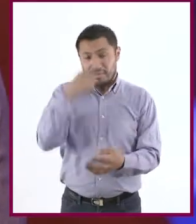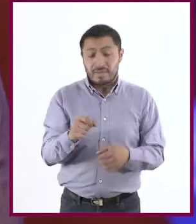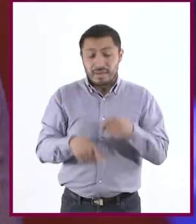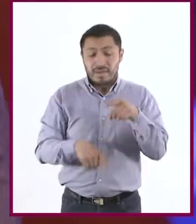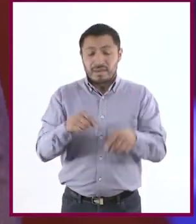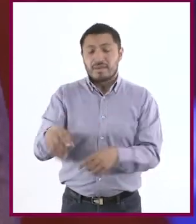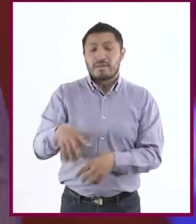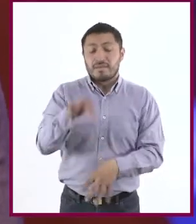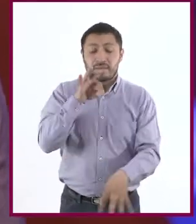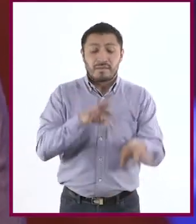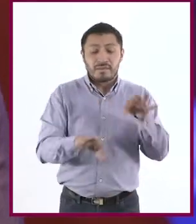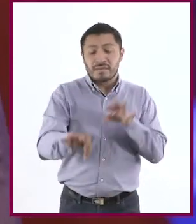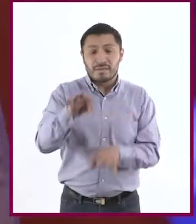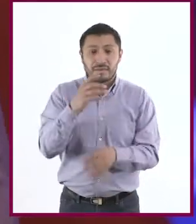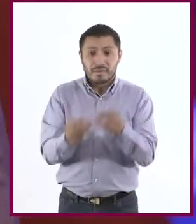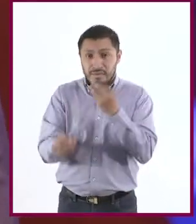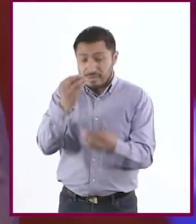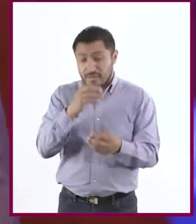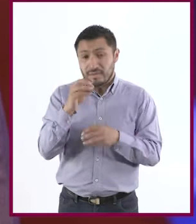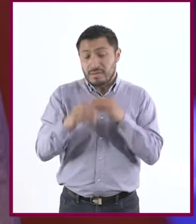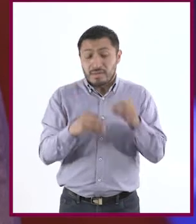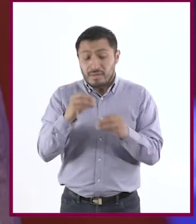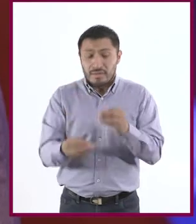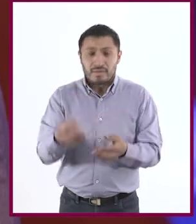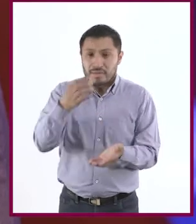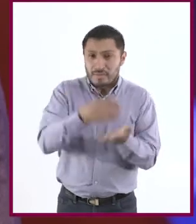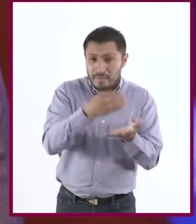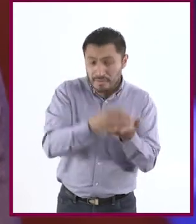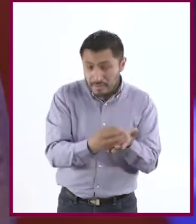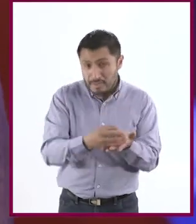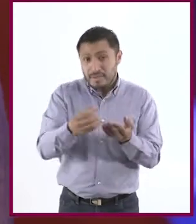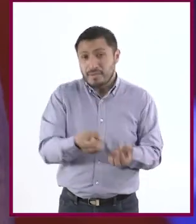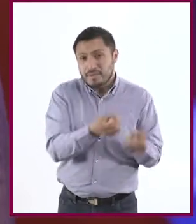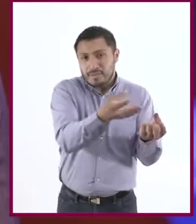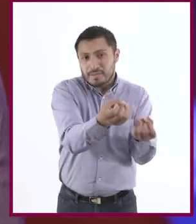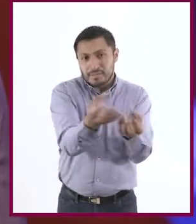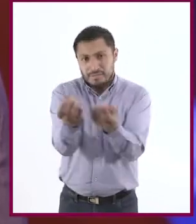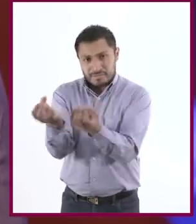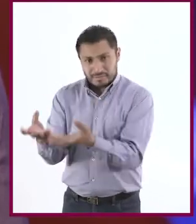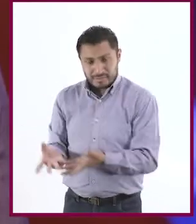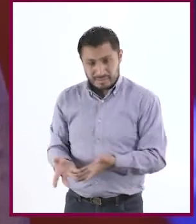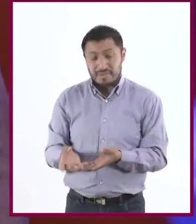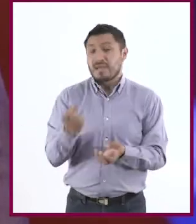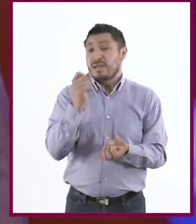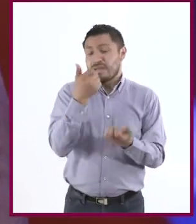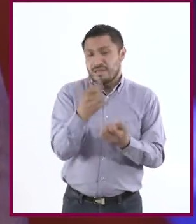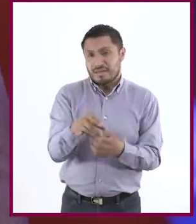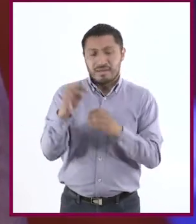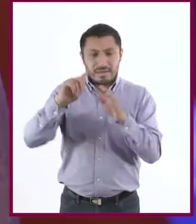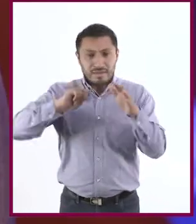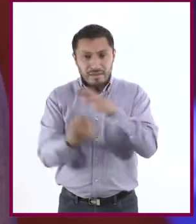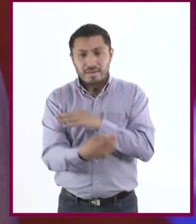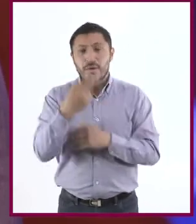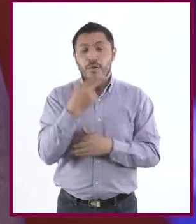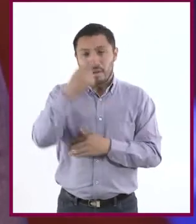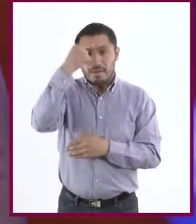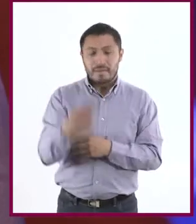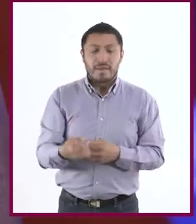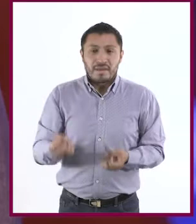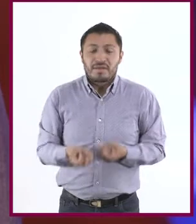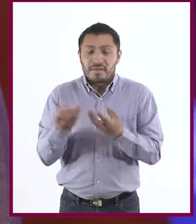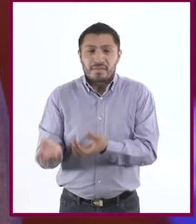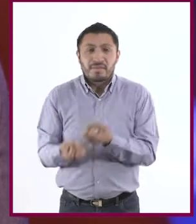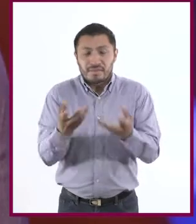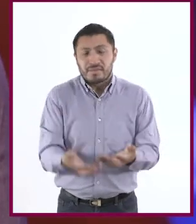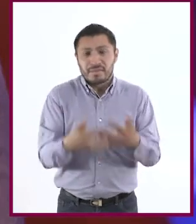siembra y cosecha de alimentos, sino que la procesa, envasa y distribuye. Y del mismo modo en que la tecnología se ha usado para aumentar la eficiencia de los